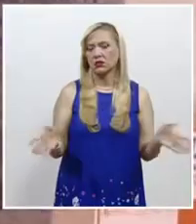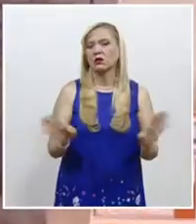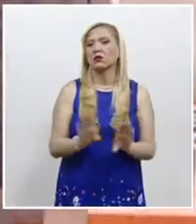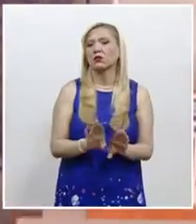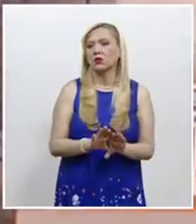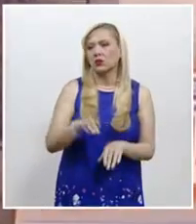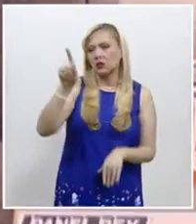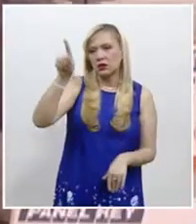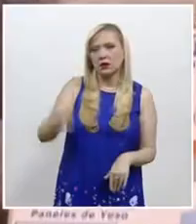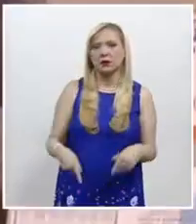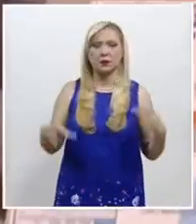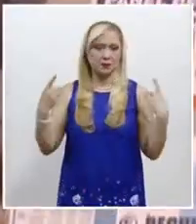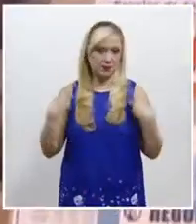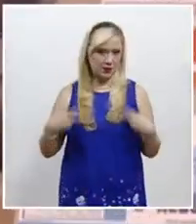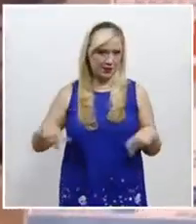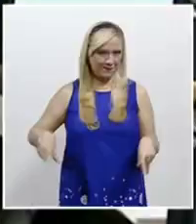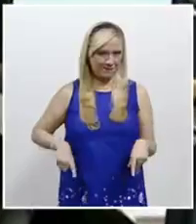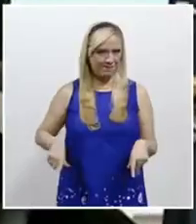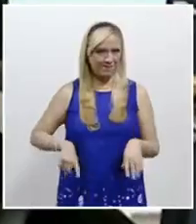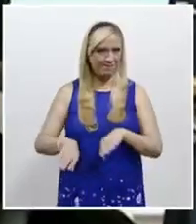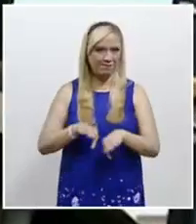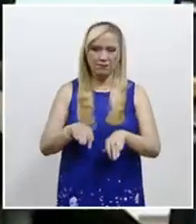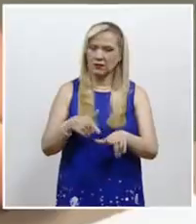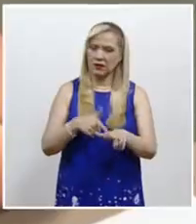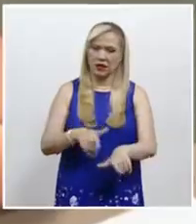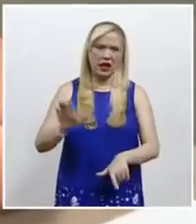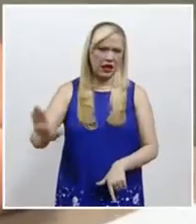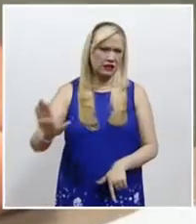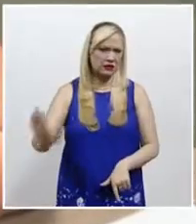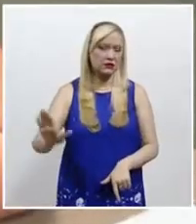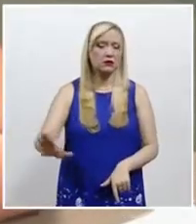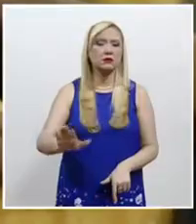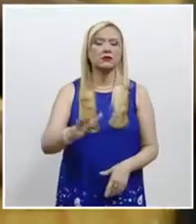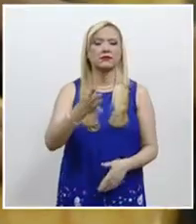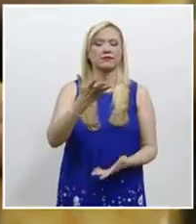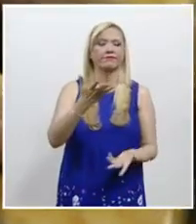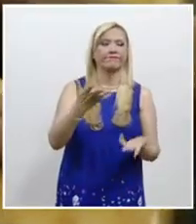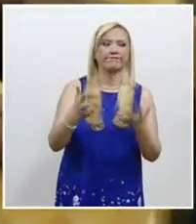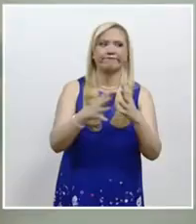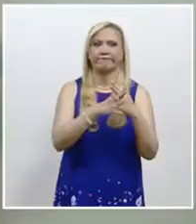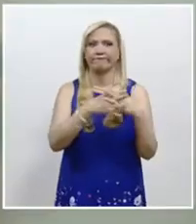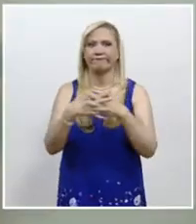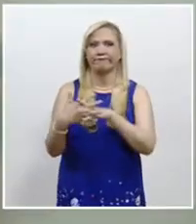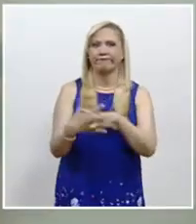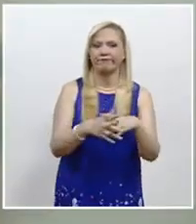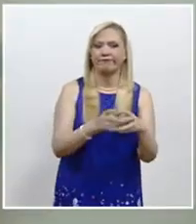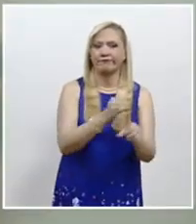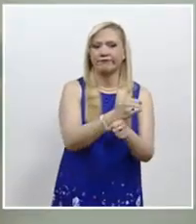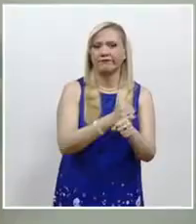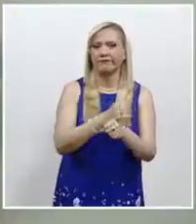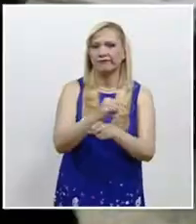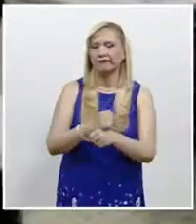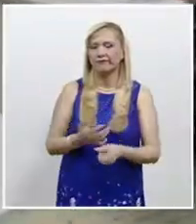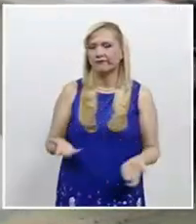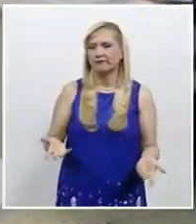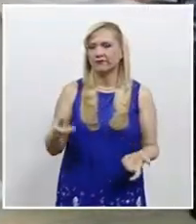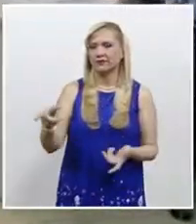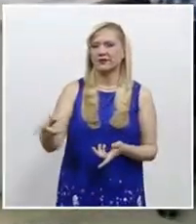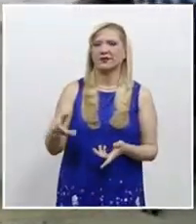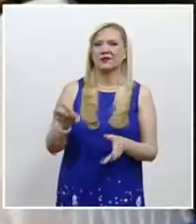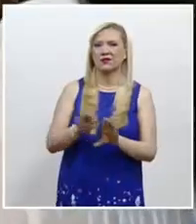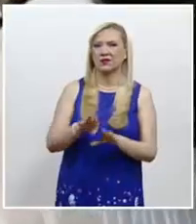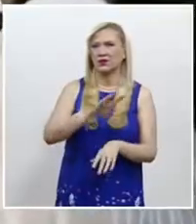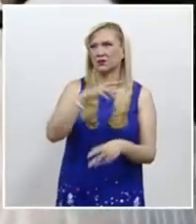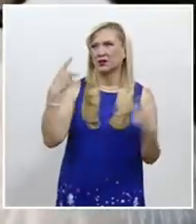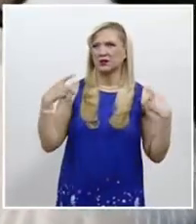el servidor público siga en el cargo podría afectar la investigación en detrimento tanto del interés público como del